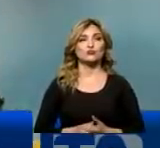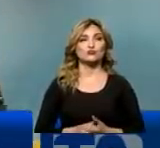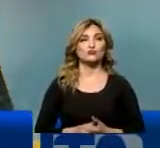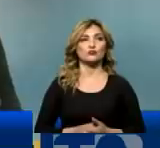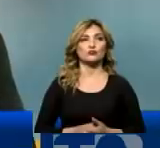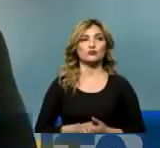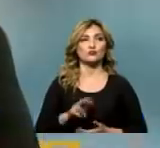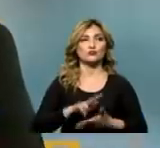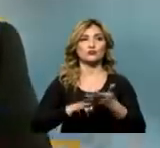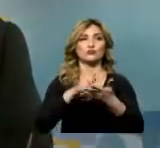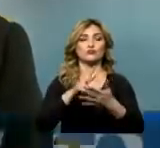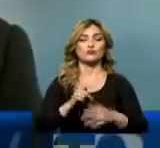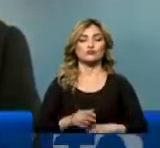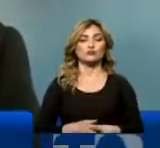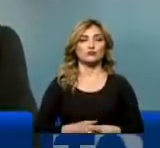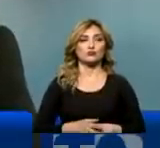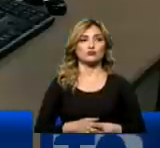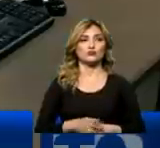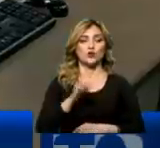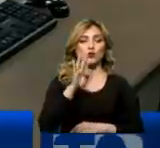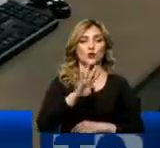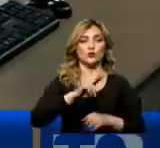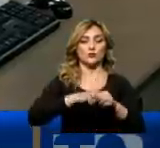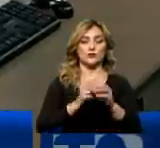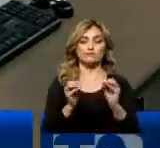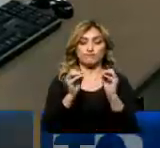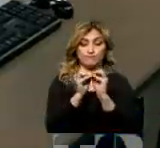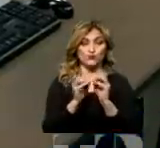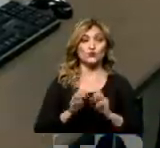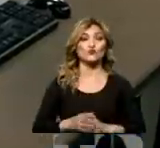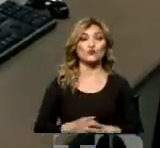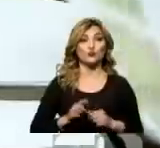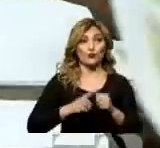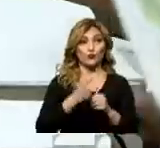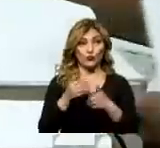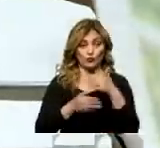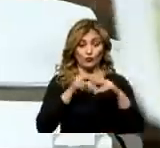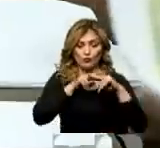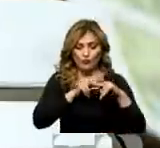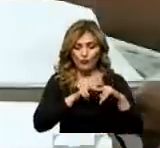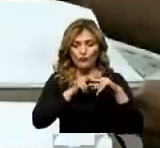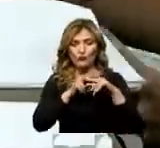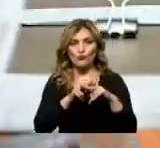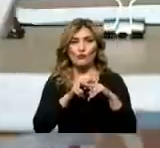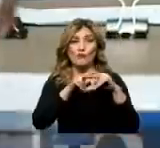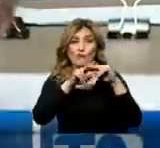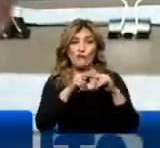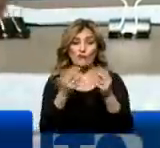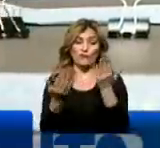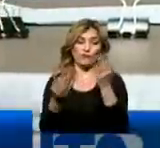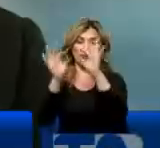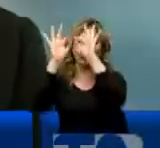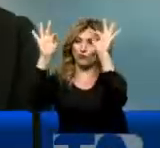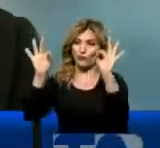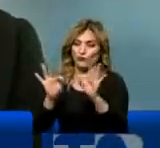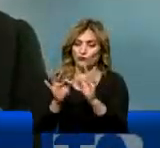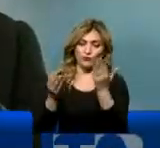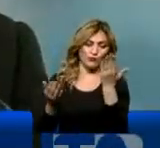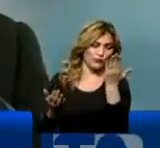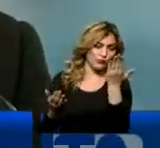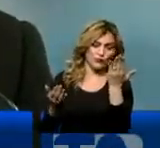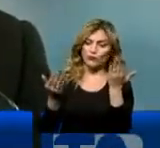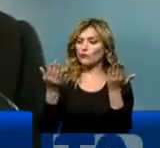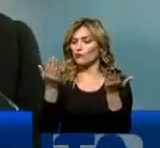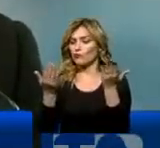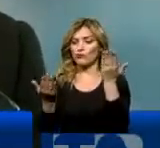válidas. Hemos presentado 4 veces más. La primera etapa de la verificación consiste en la revisión de los formularios. Por ejemplo, puede